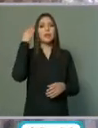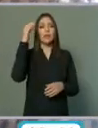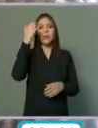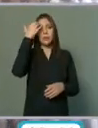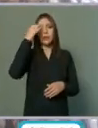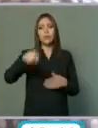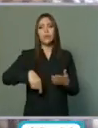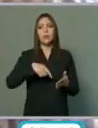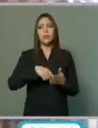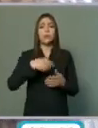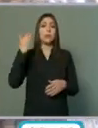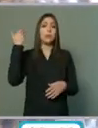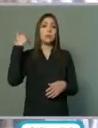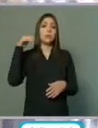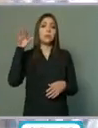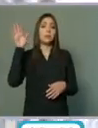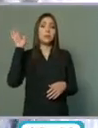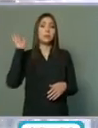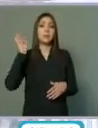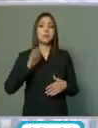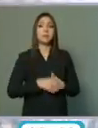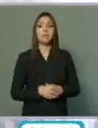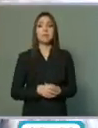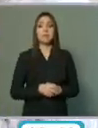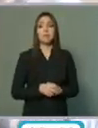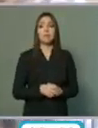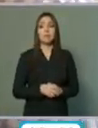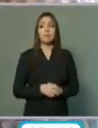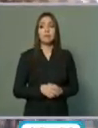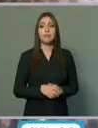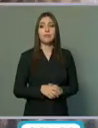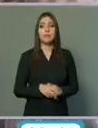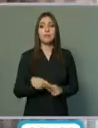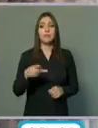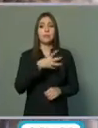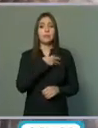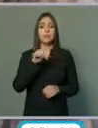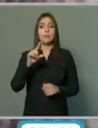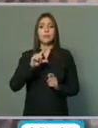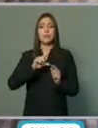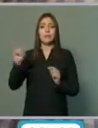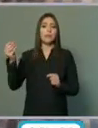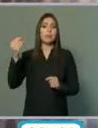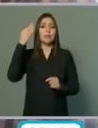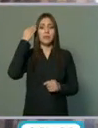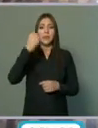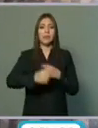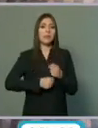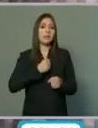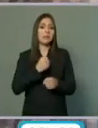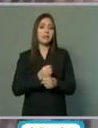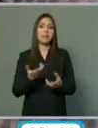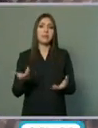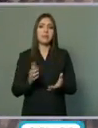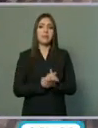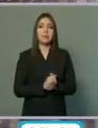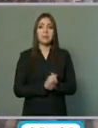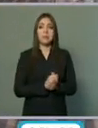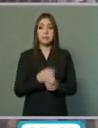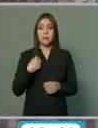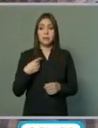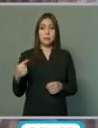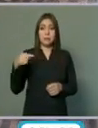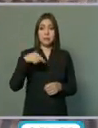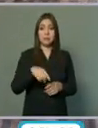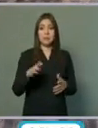lugar? ¿Cuántos años tú? Ya se le fue. Amiga, pues ya muchos, no sé, de que yo vengo